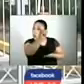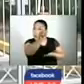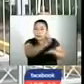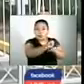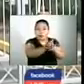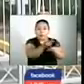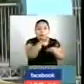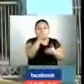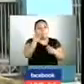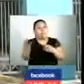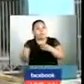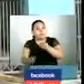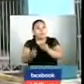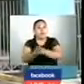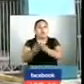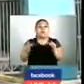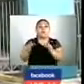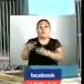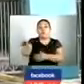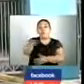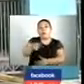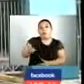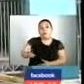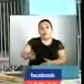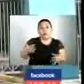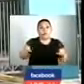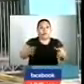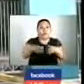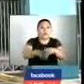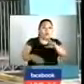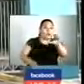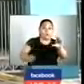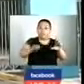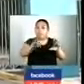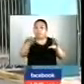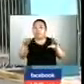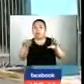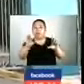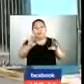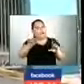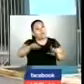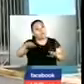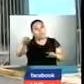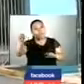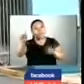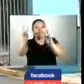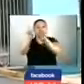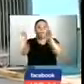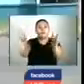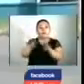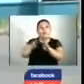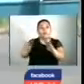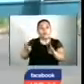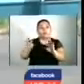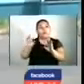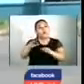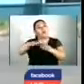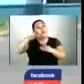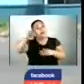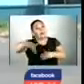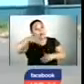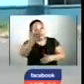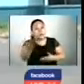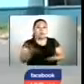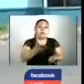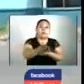como medida adicional, el grupo de alumnos de lunes y jueves pasará a la modalidad en línea, integrándose nuevamente a las